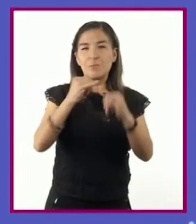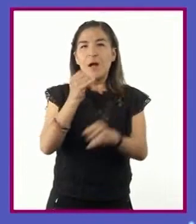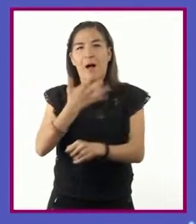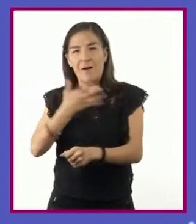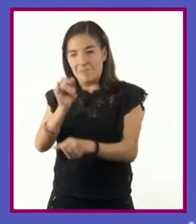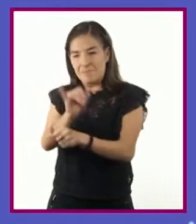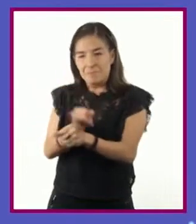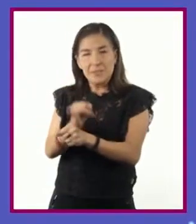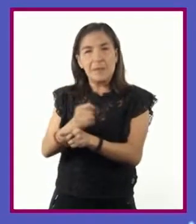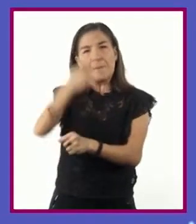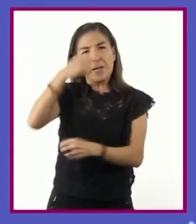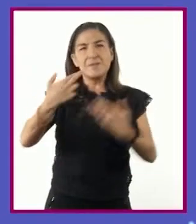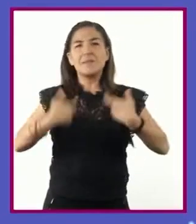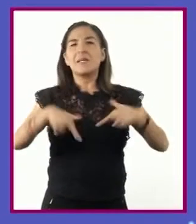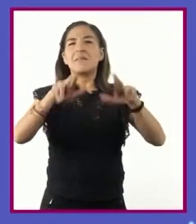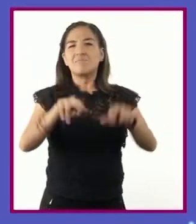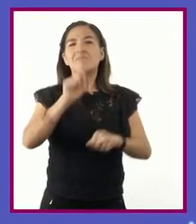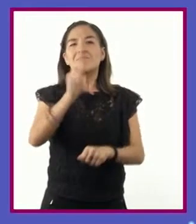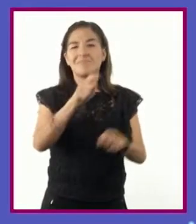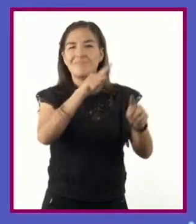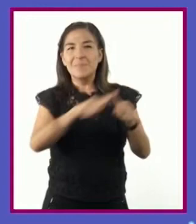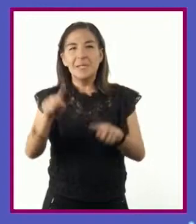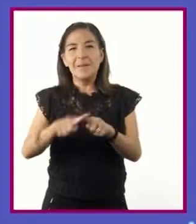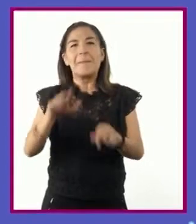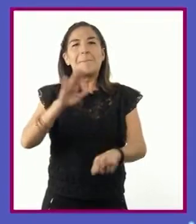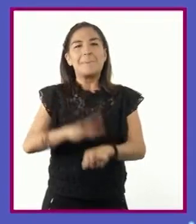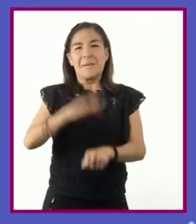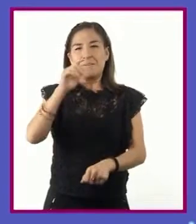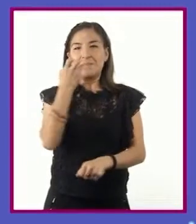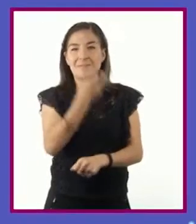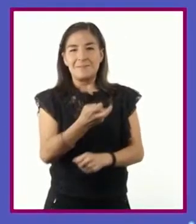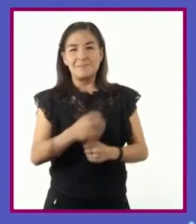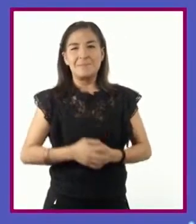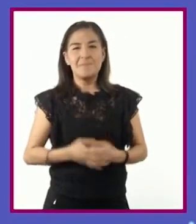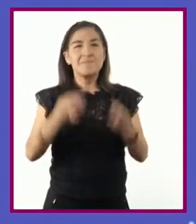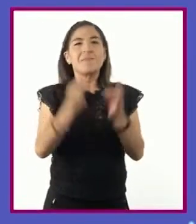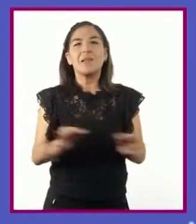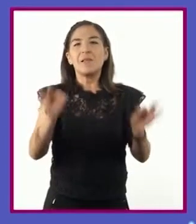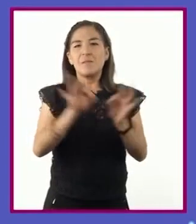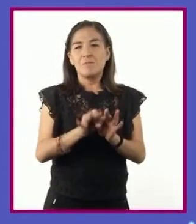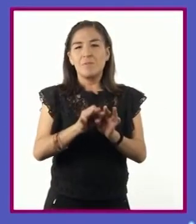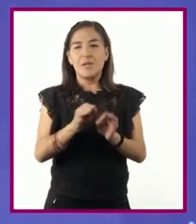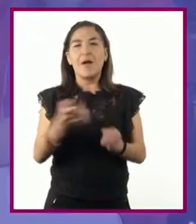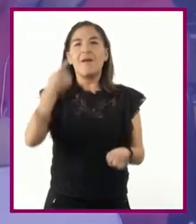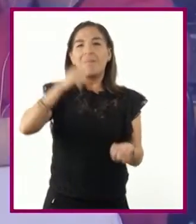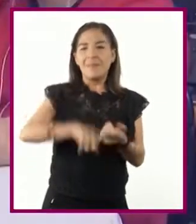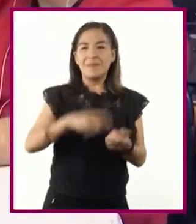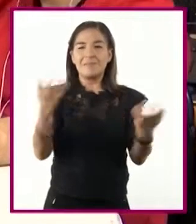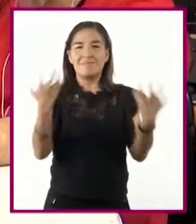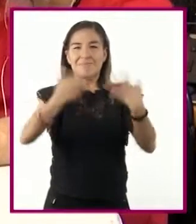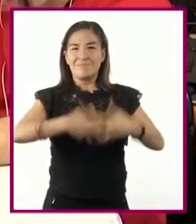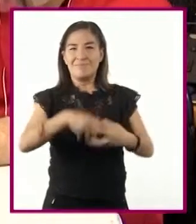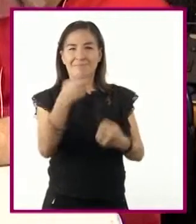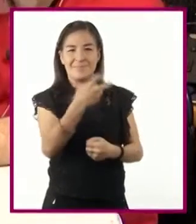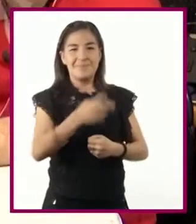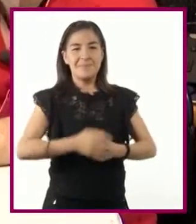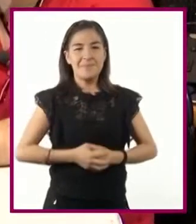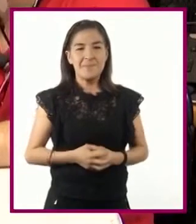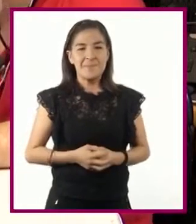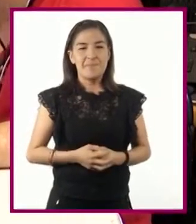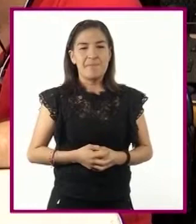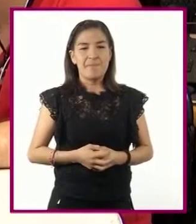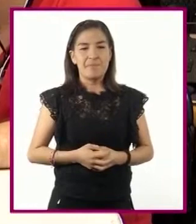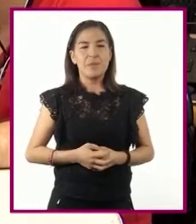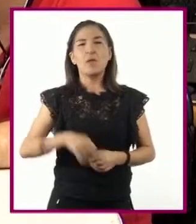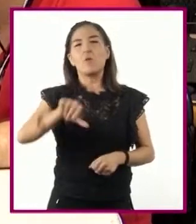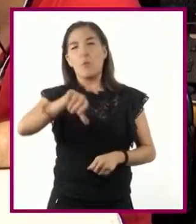investigación representan unas de las más sólidas y serias fuentes en este campo. En